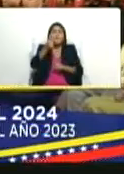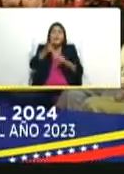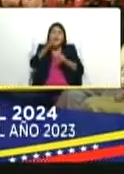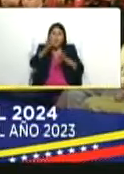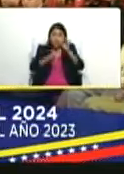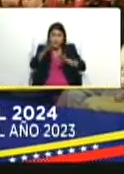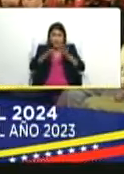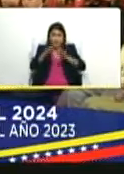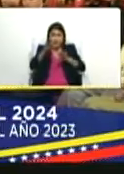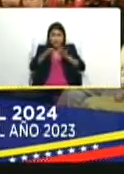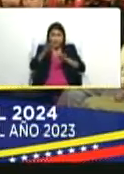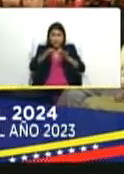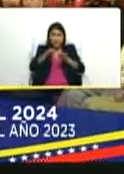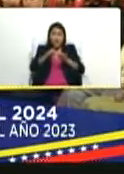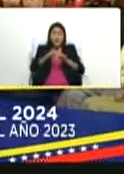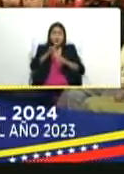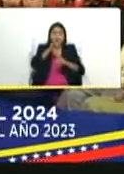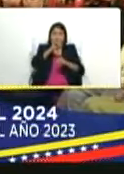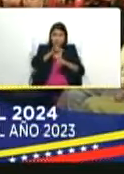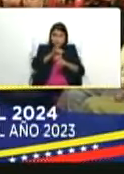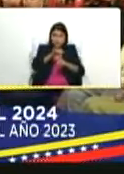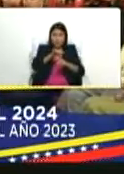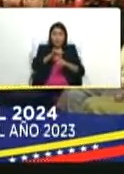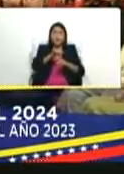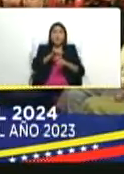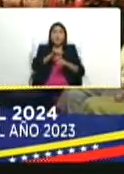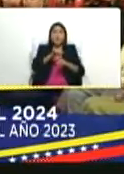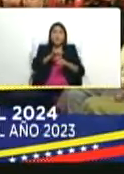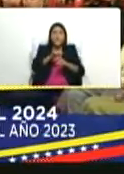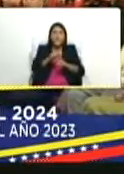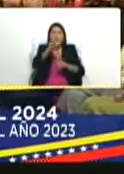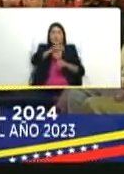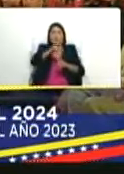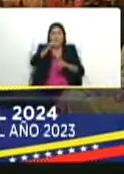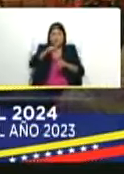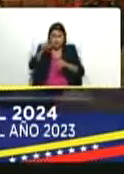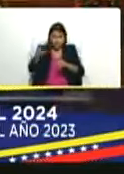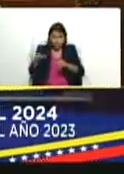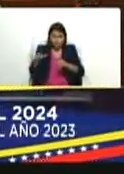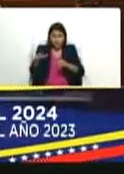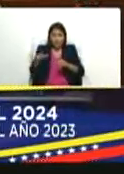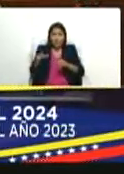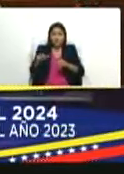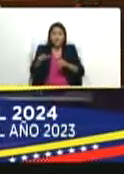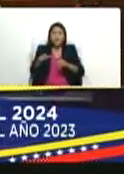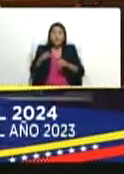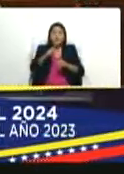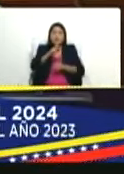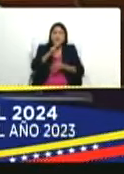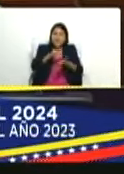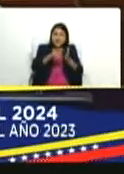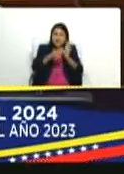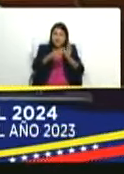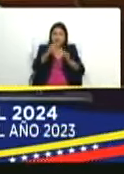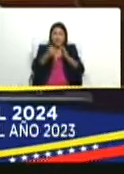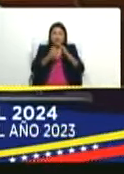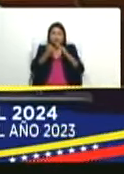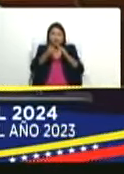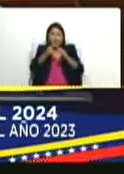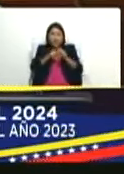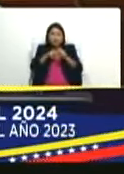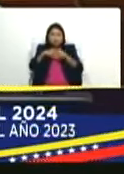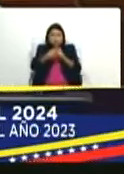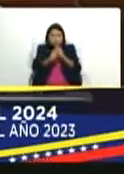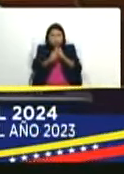justicia. En este sentido, los servidores y servidoras que damos vida a los diversos organismos e instituciones que integran el sistema de